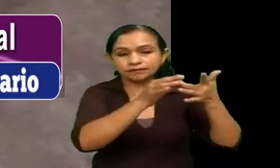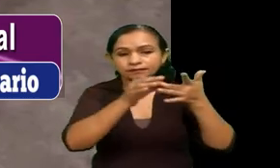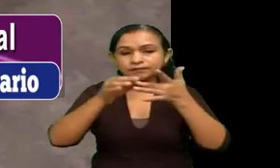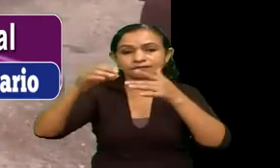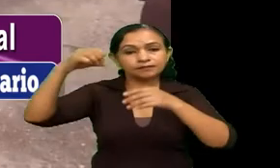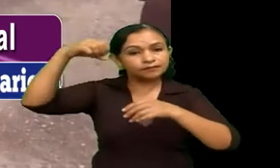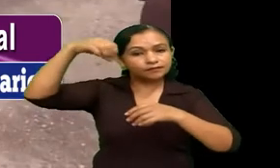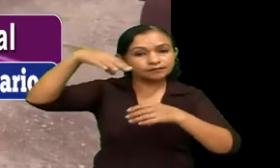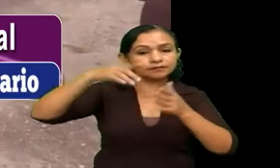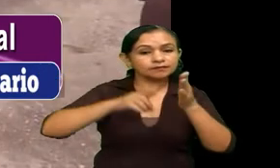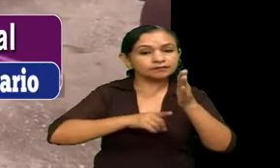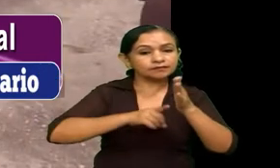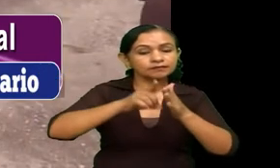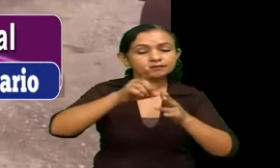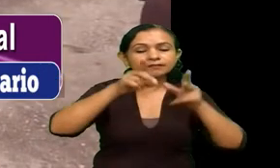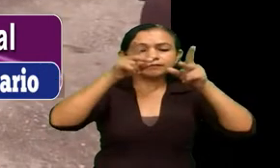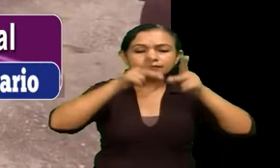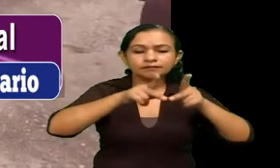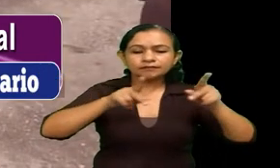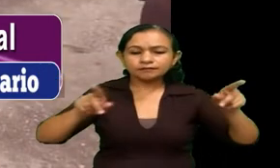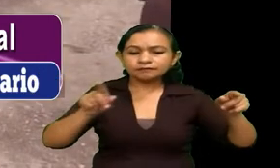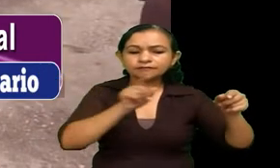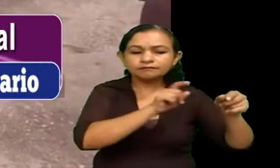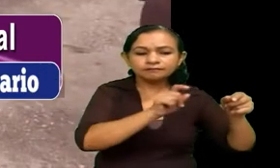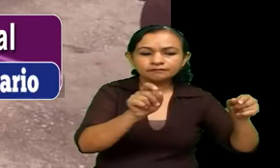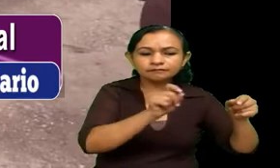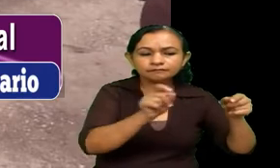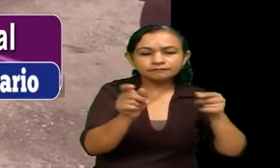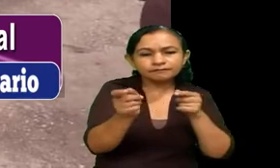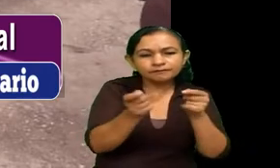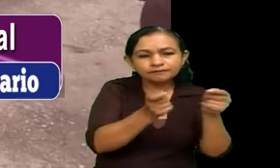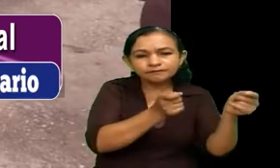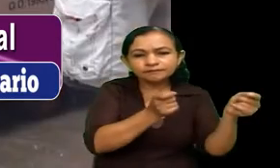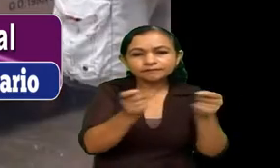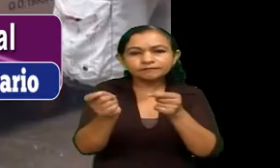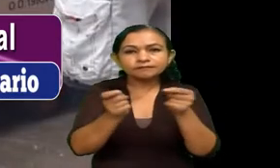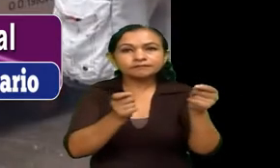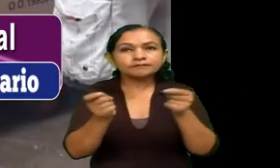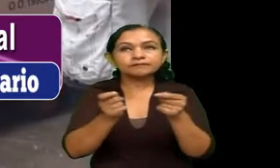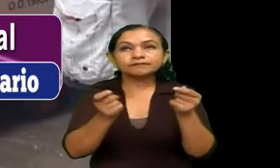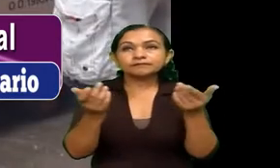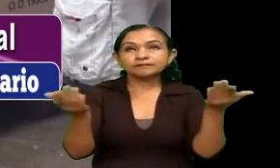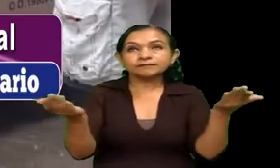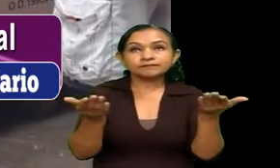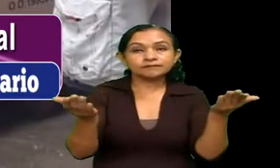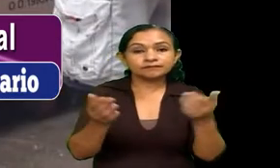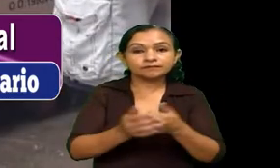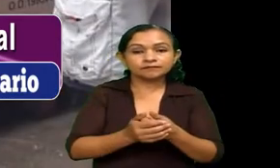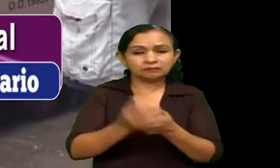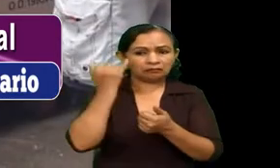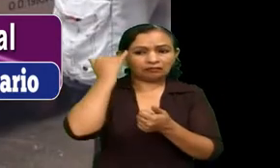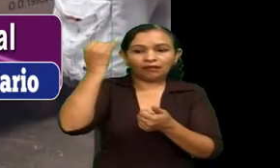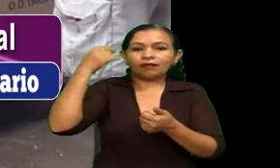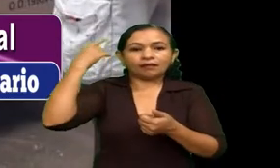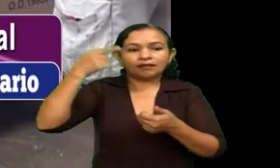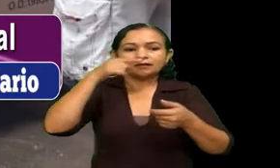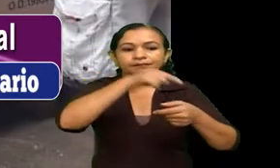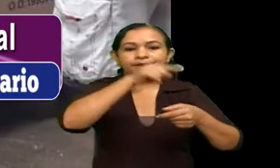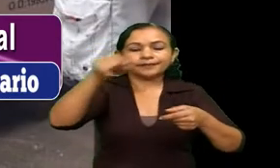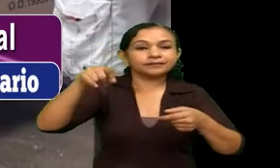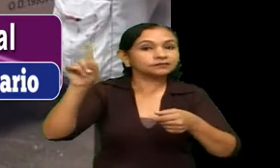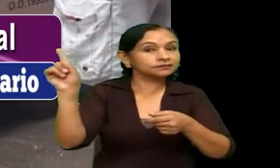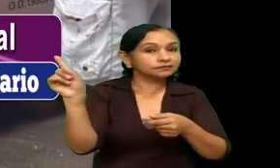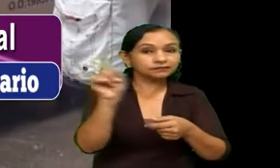venido desarrollando, planificando, administrando. Esto no es antojadizo. Y entonces, por eso